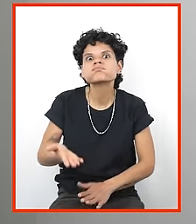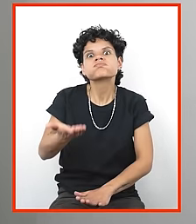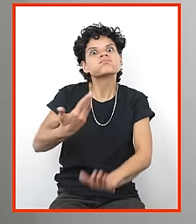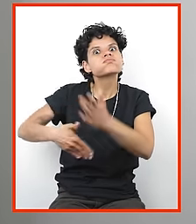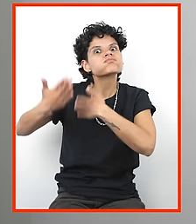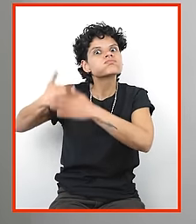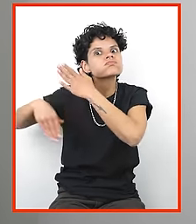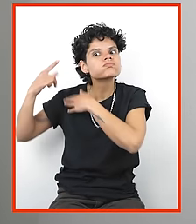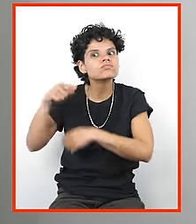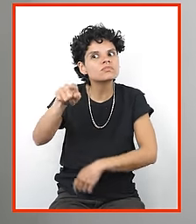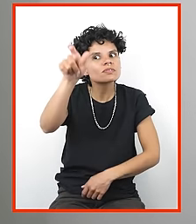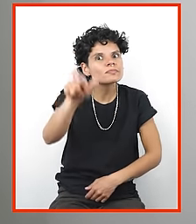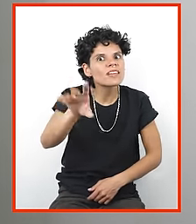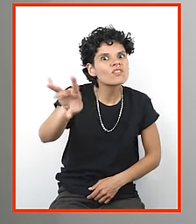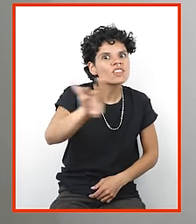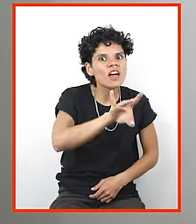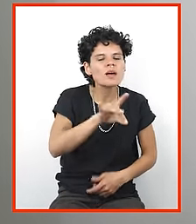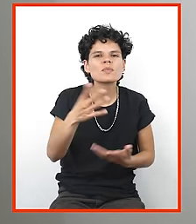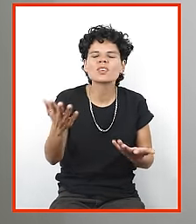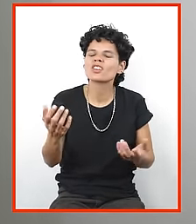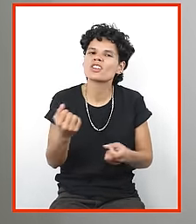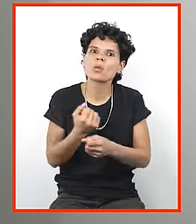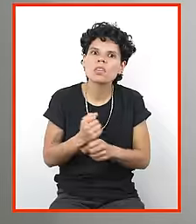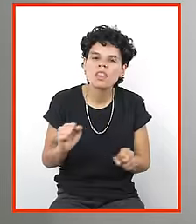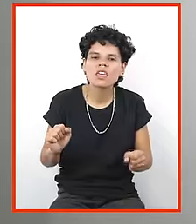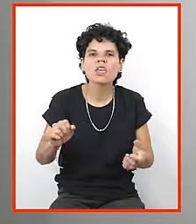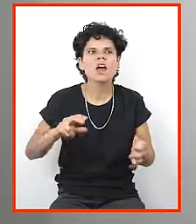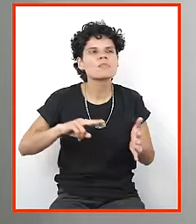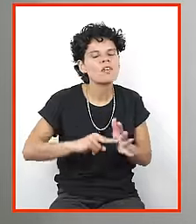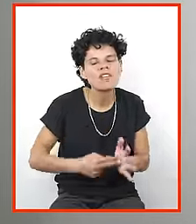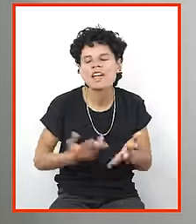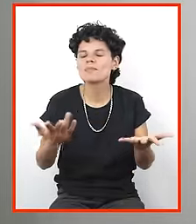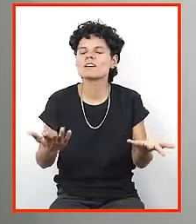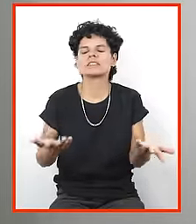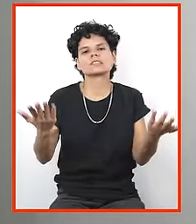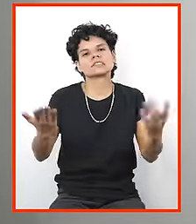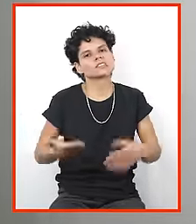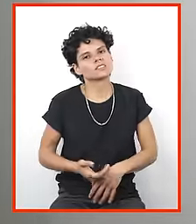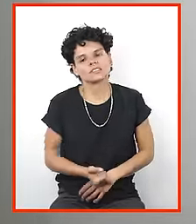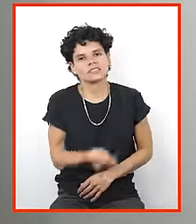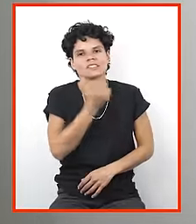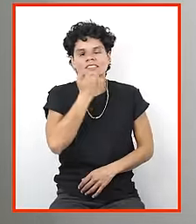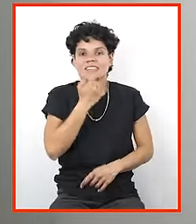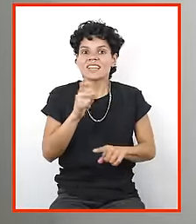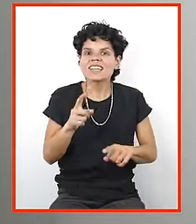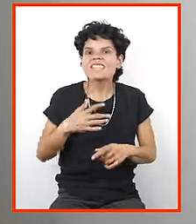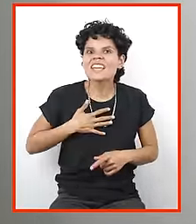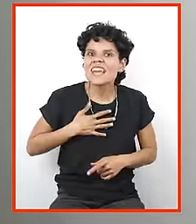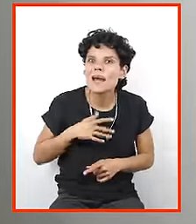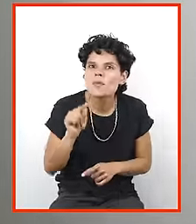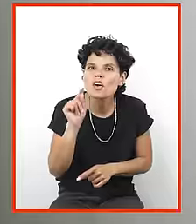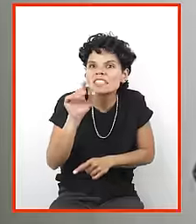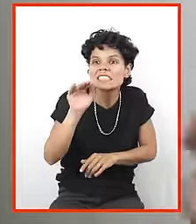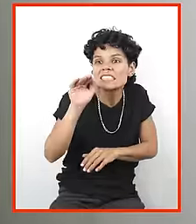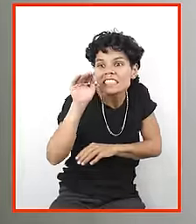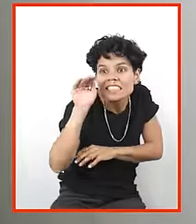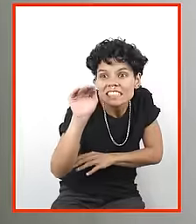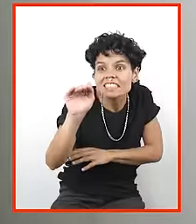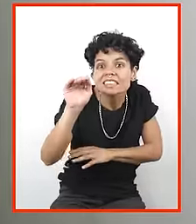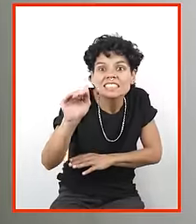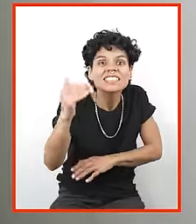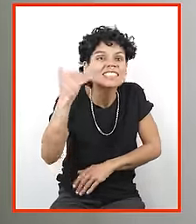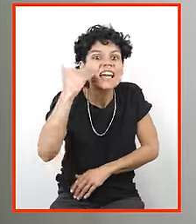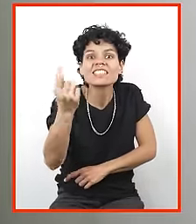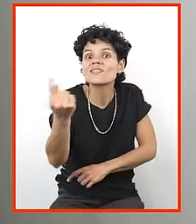Hace mucho tiempo que la queríamos tener, pero siempre ocurría algo. Es nuestra invitada que más veces casi venía